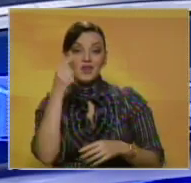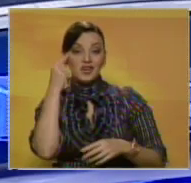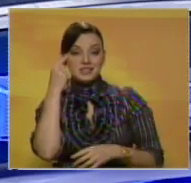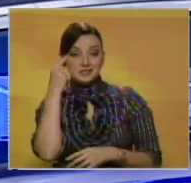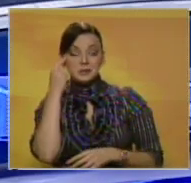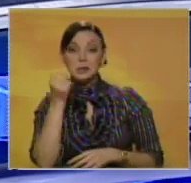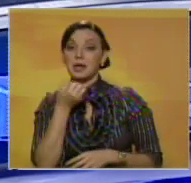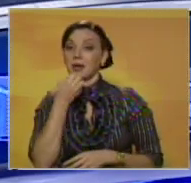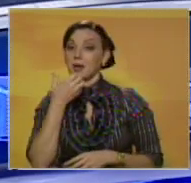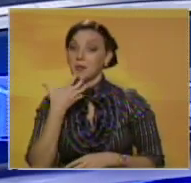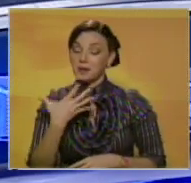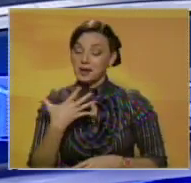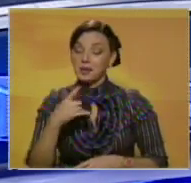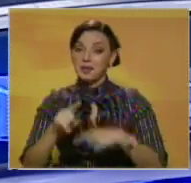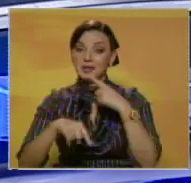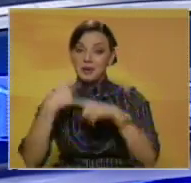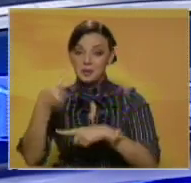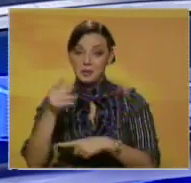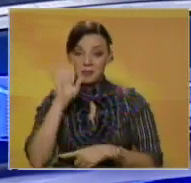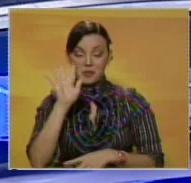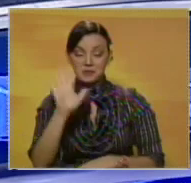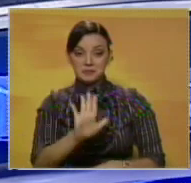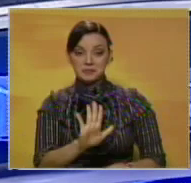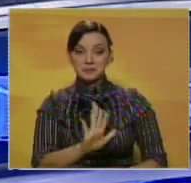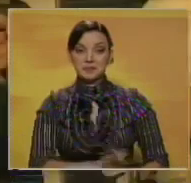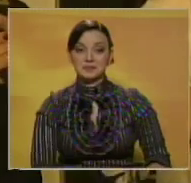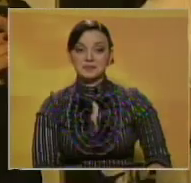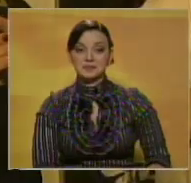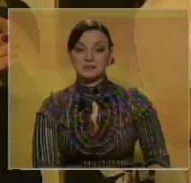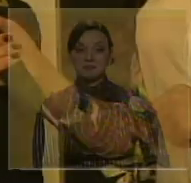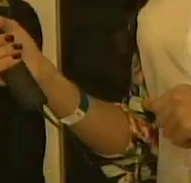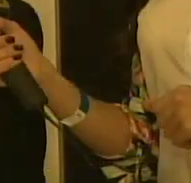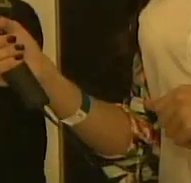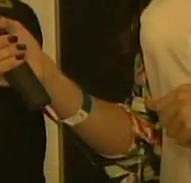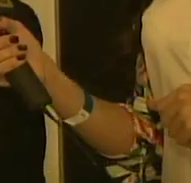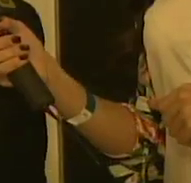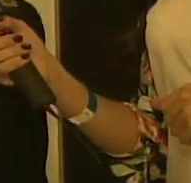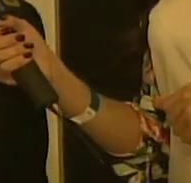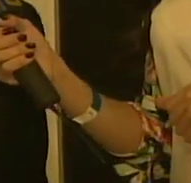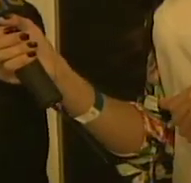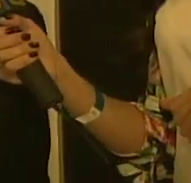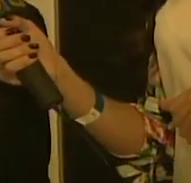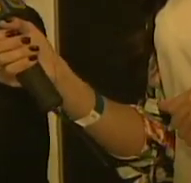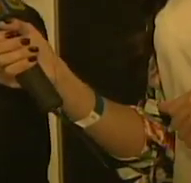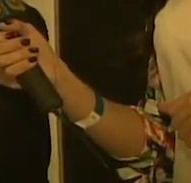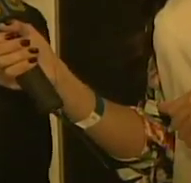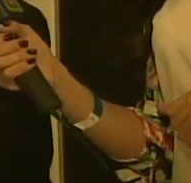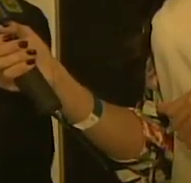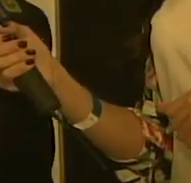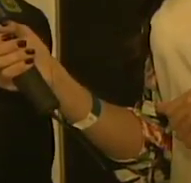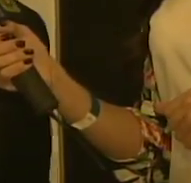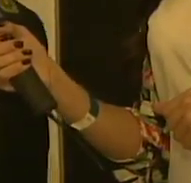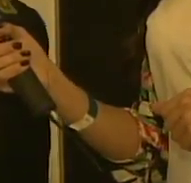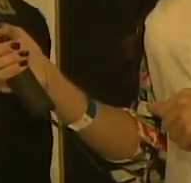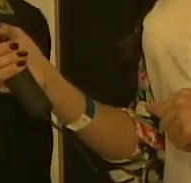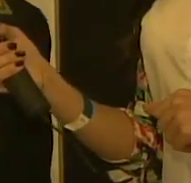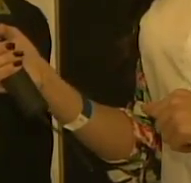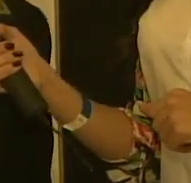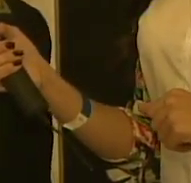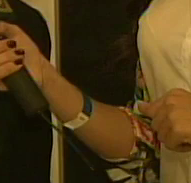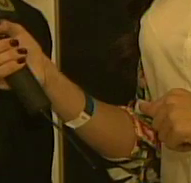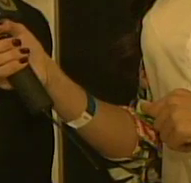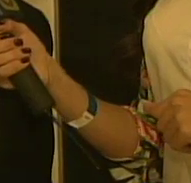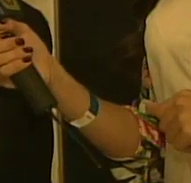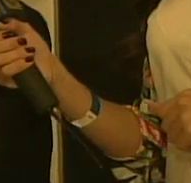Al regreso, los detalles del Malquerido. Ya volvemos. A partir de este viernes 18 de diciembre es el mejor regalo que le podemos dar a